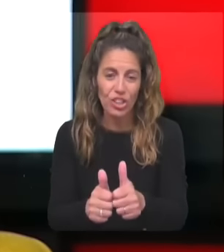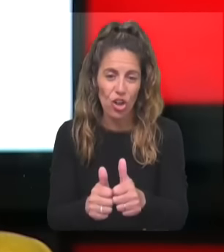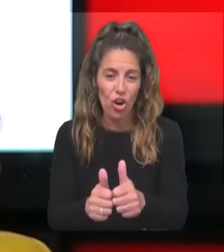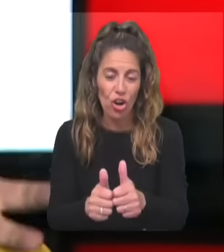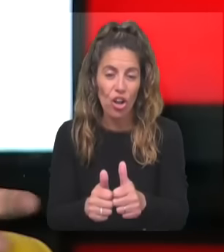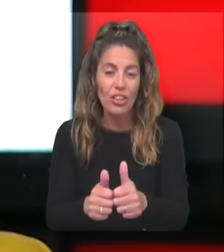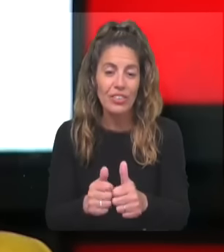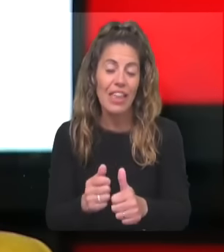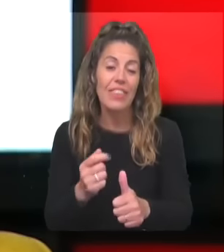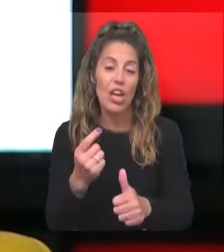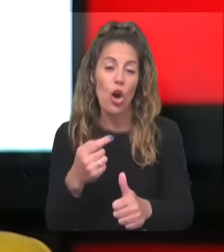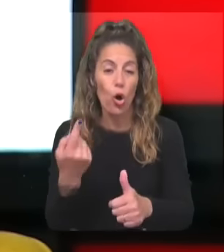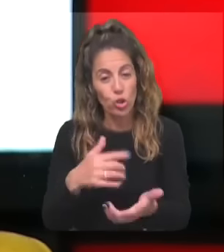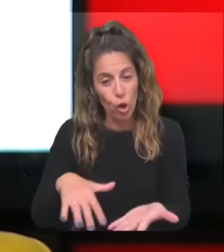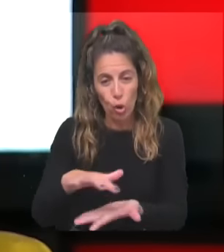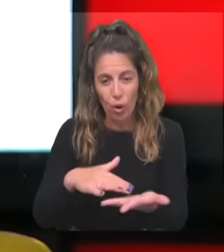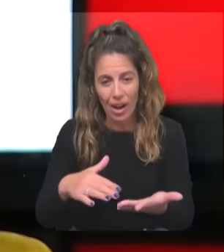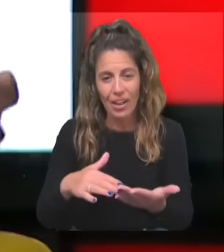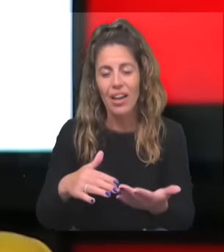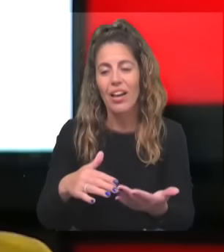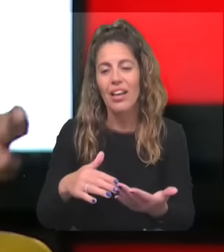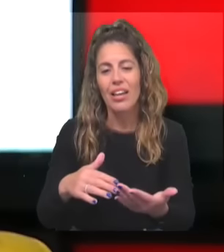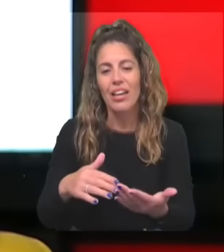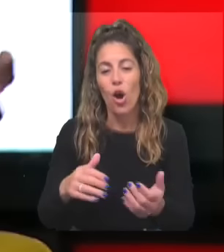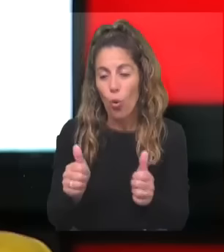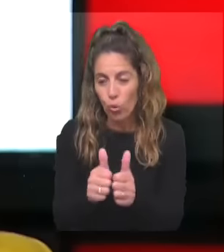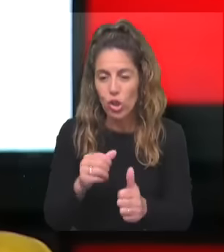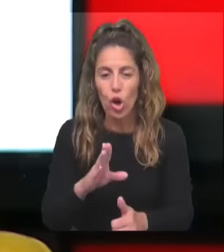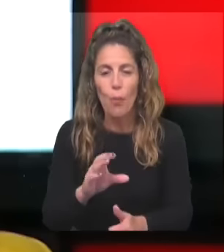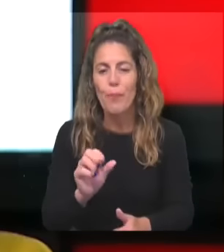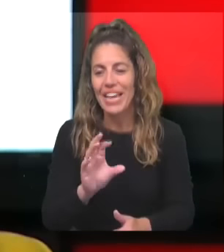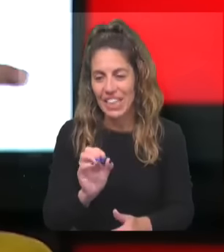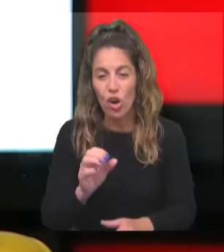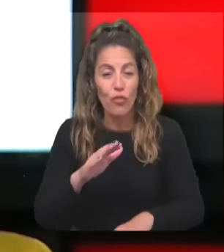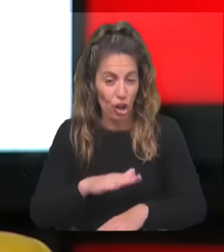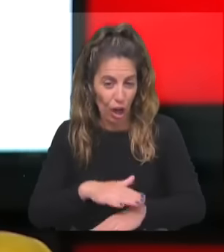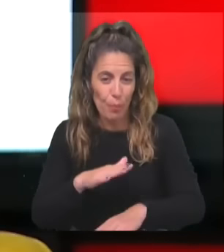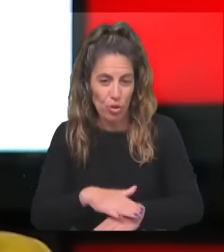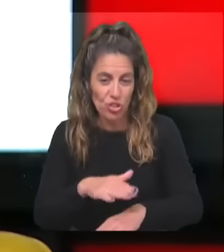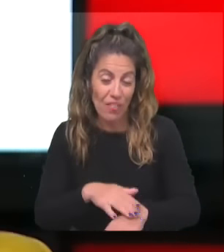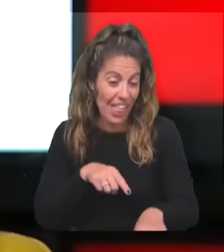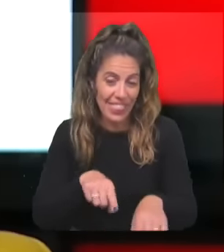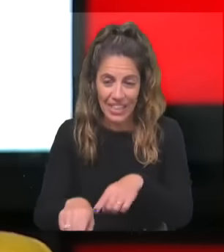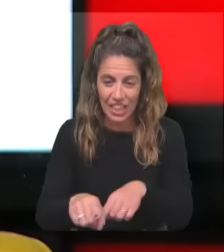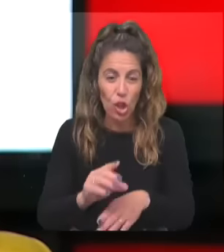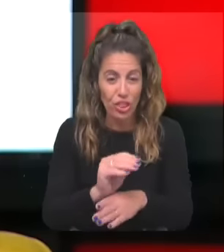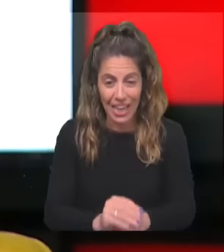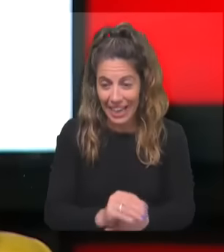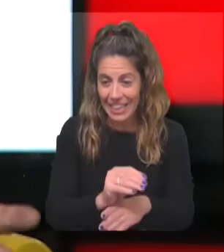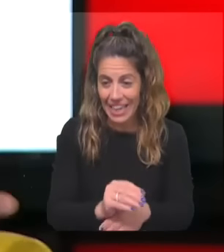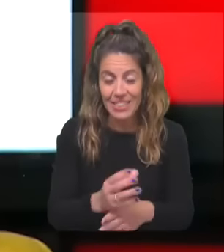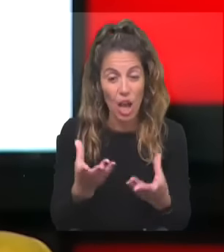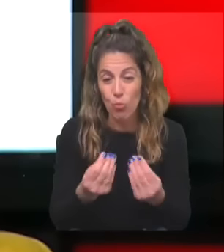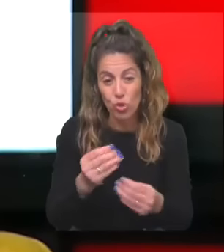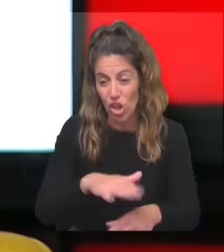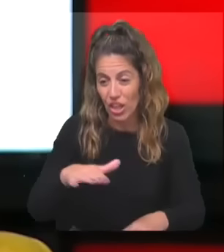otro lugar. Ella como mayor, de alguna manera junto con Perico, fueron responsables directos de la crianza de muchos de ellos, y al día de